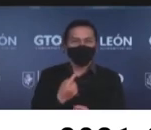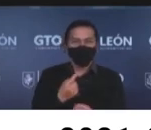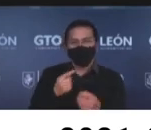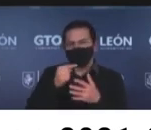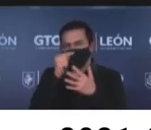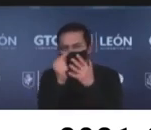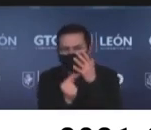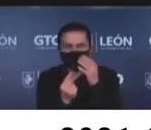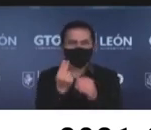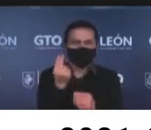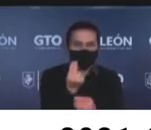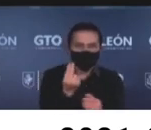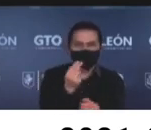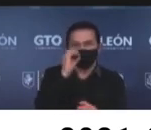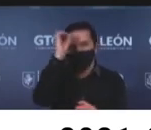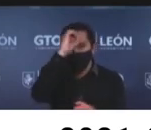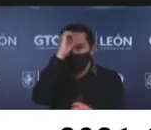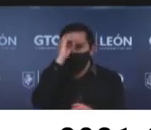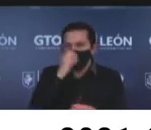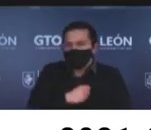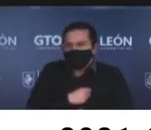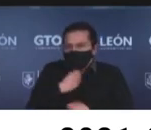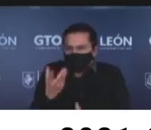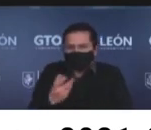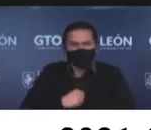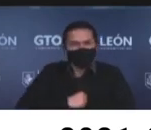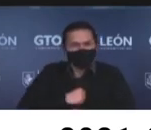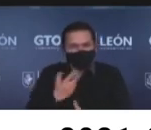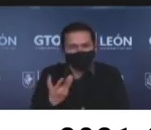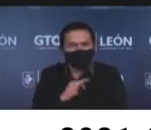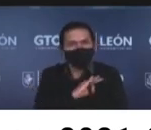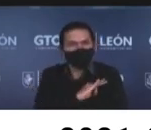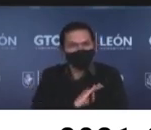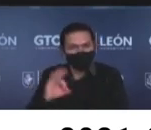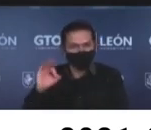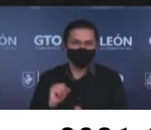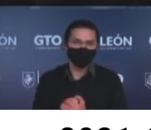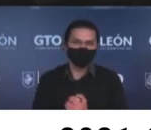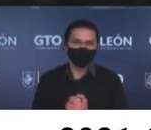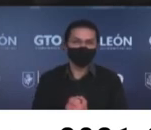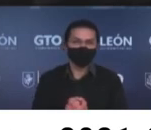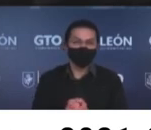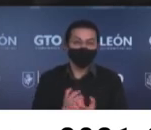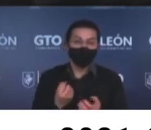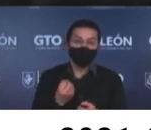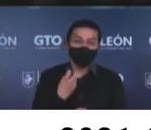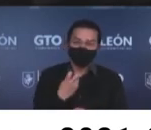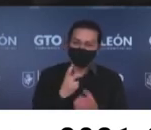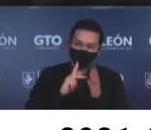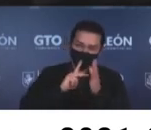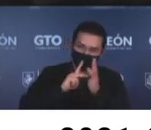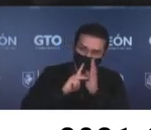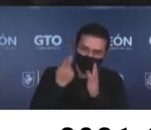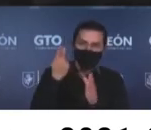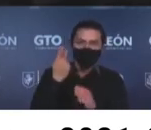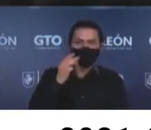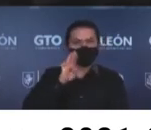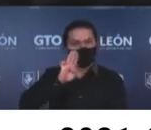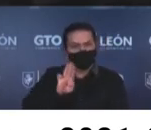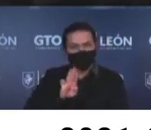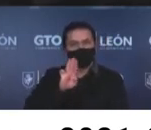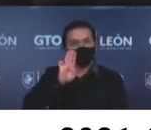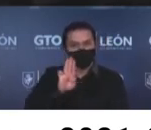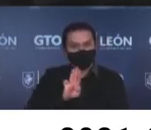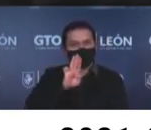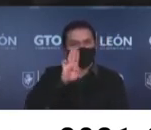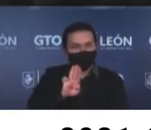seguridad salud y espacios públicos pasada a las 10 de la mañana en el teatro manuel doblado cientos de funcionarios y ciudadanía acudieron